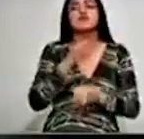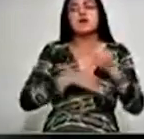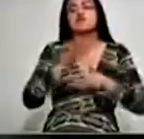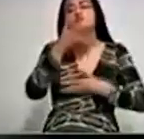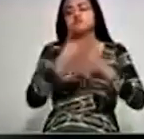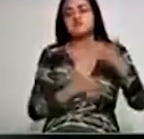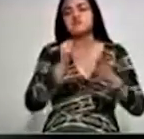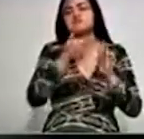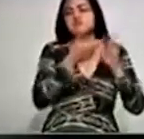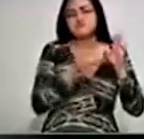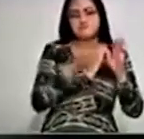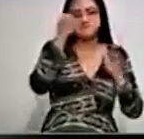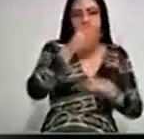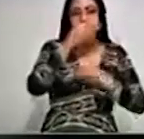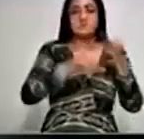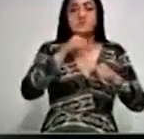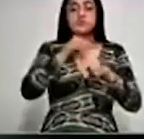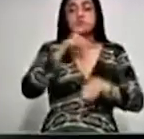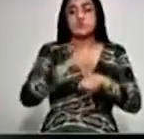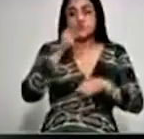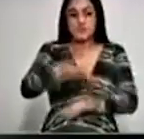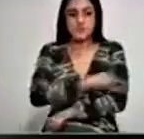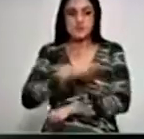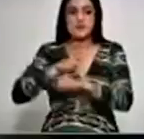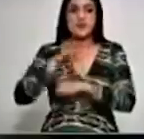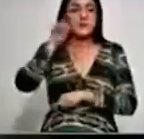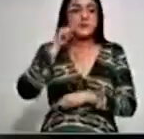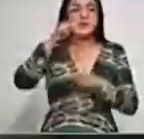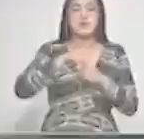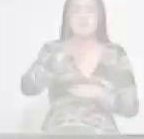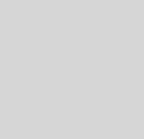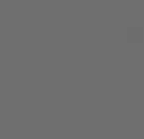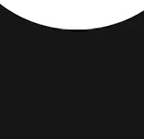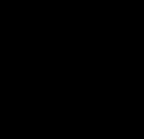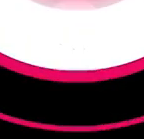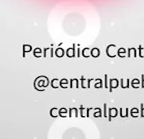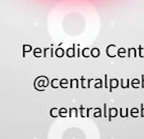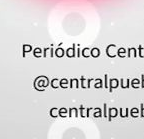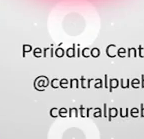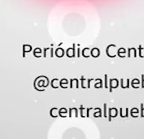políticas para iniciar la aplicación de vacunas el día de mañana en el área conurbada.